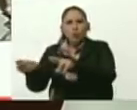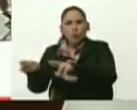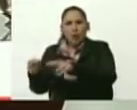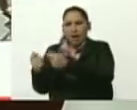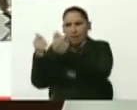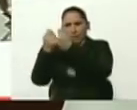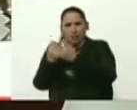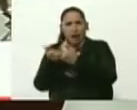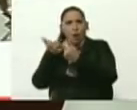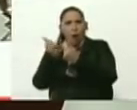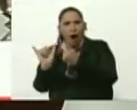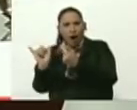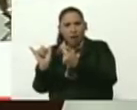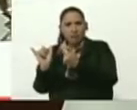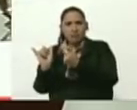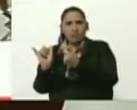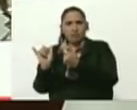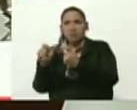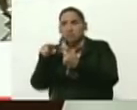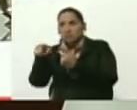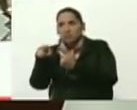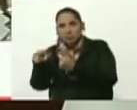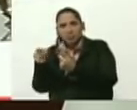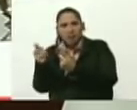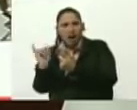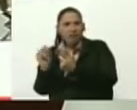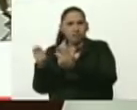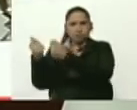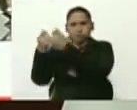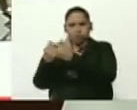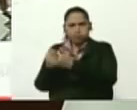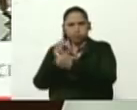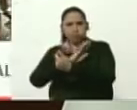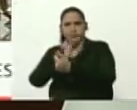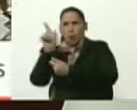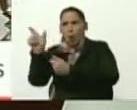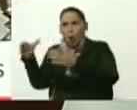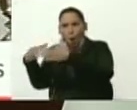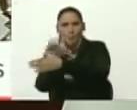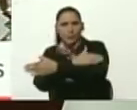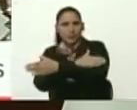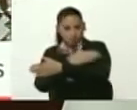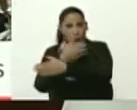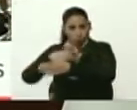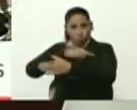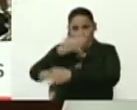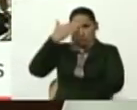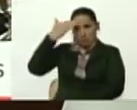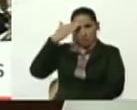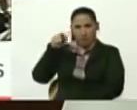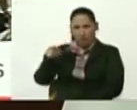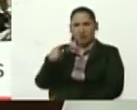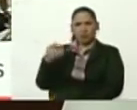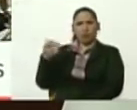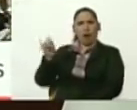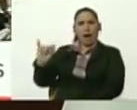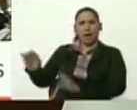fondos que de allí se derivan? Porque, como sabemos, esta gente está al margen de la